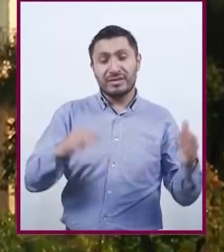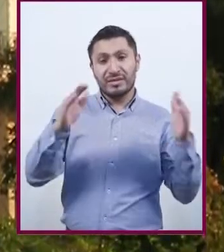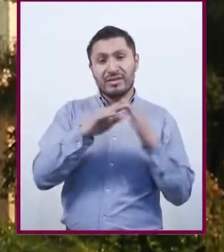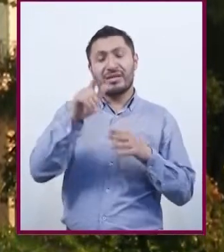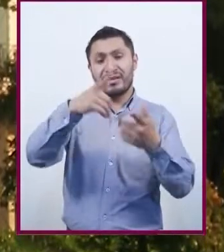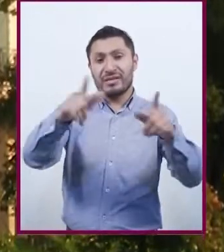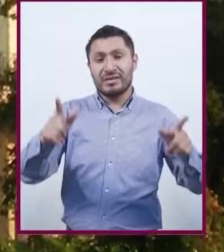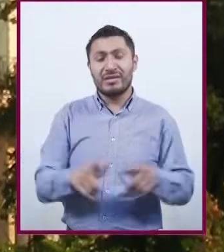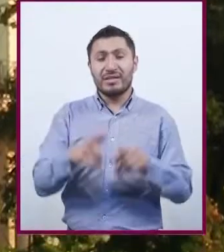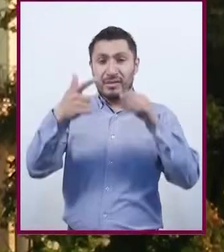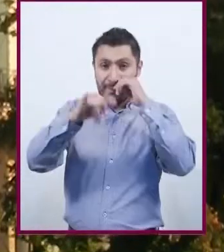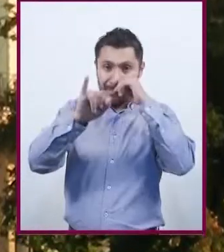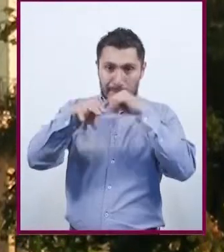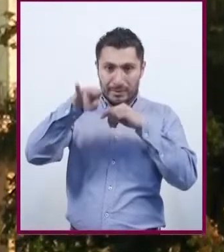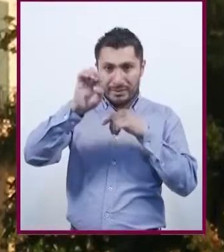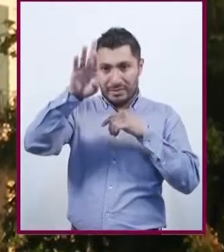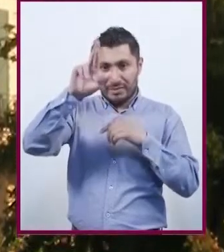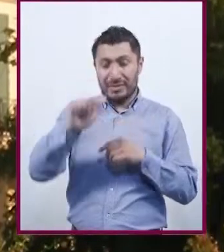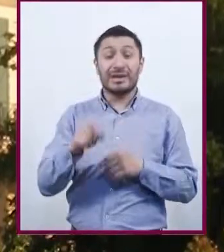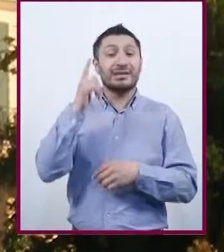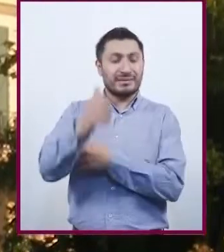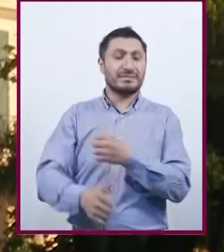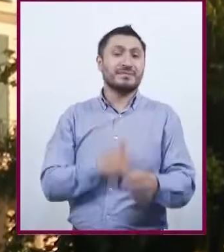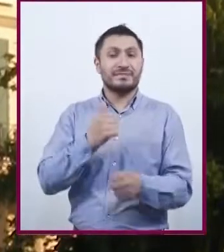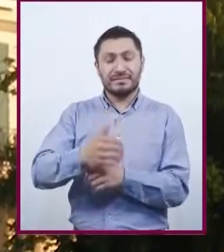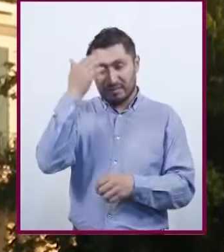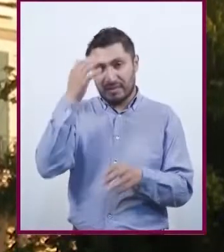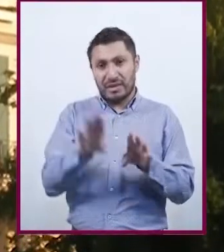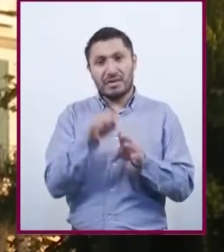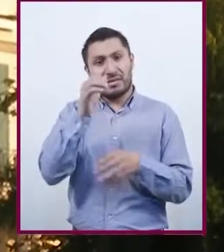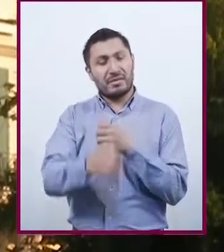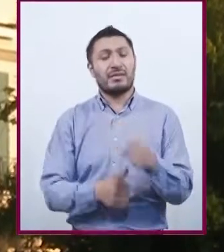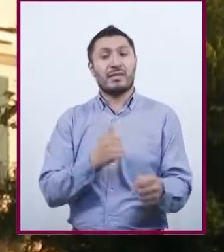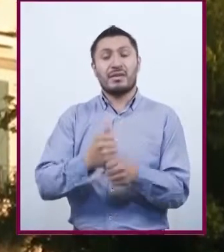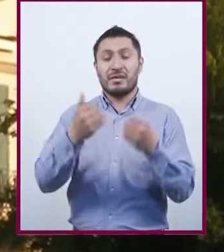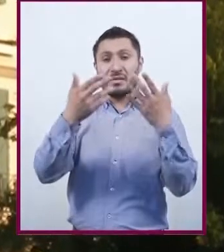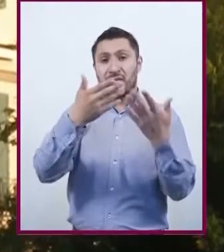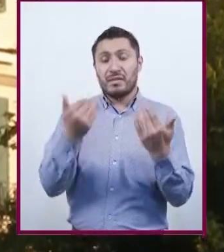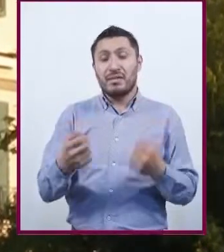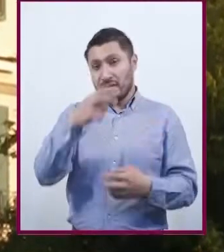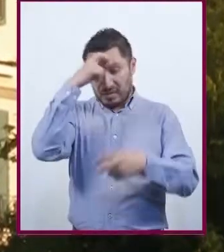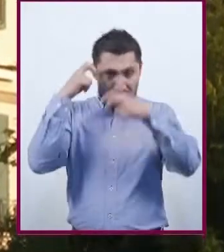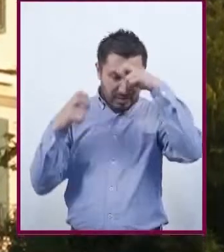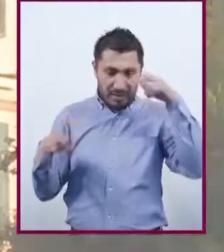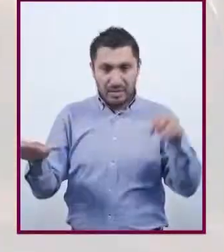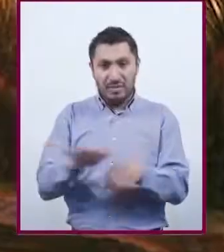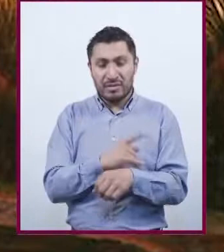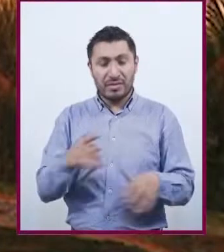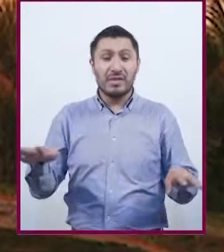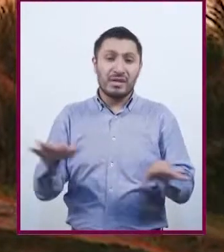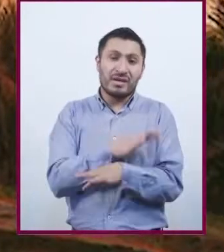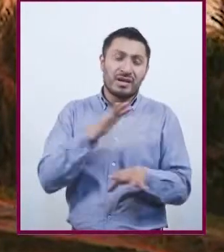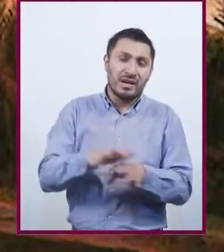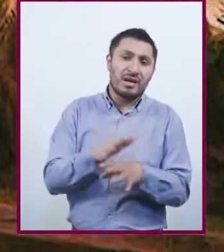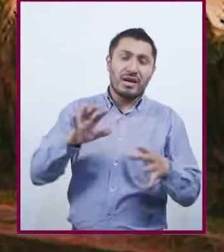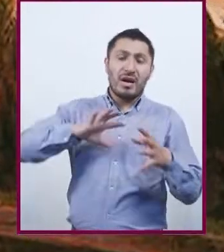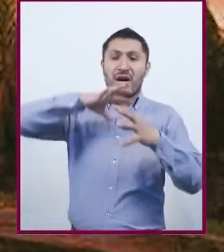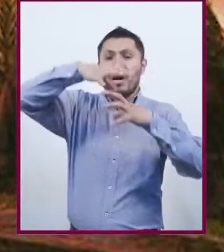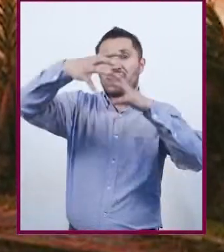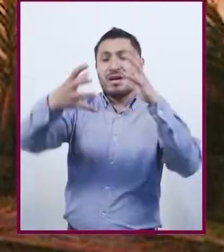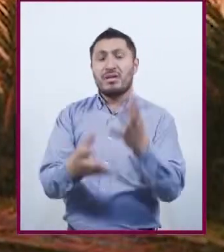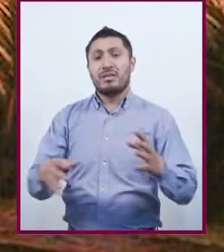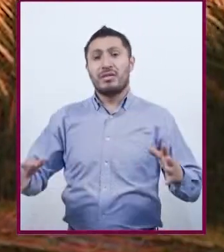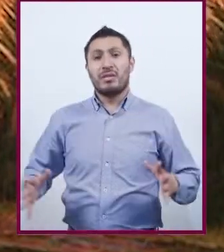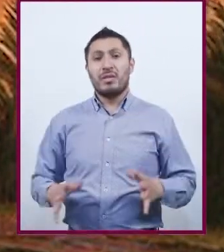en su casa cerca del lago de Ginebra. A ese año se le conoce como el Año sin Verano, debido a los cambios que se produjeron en